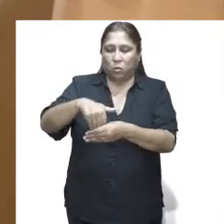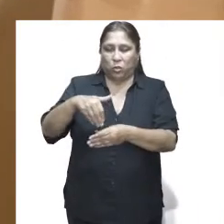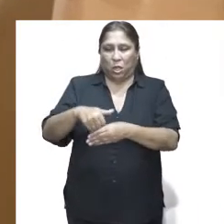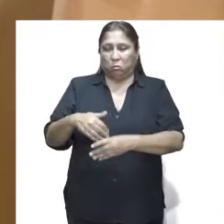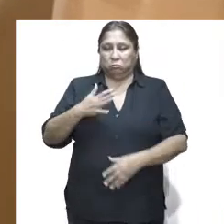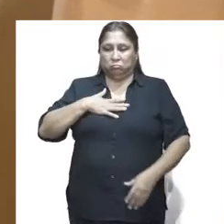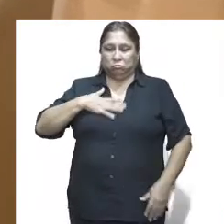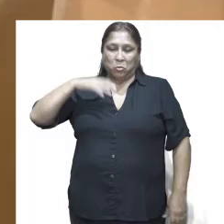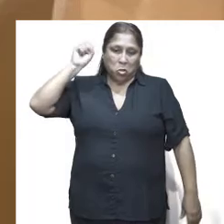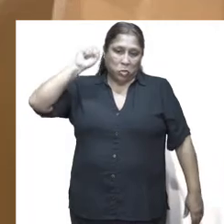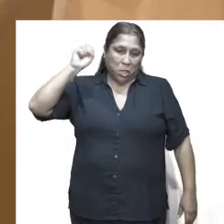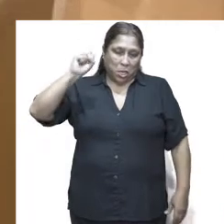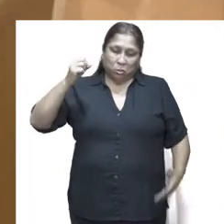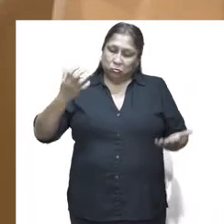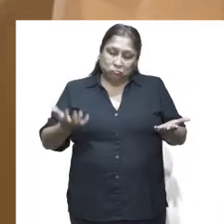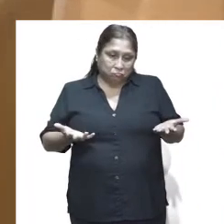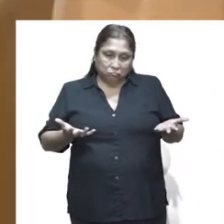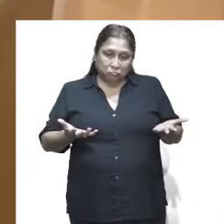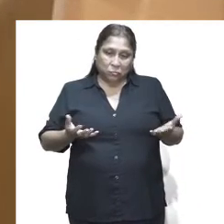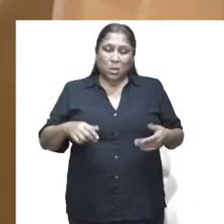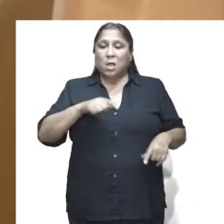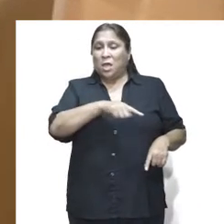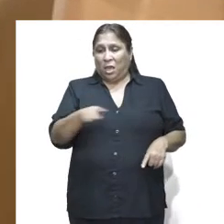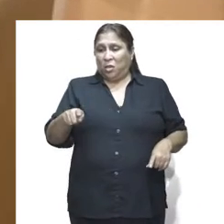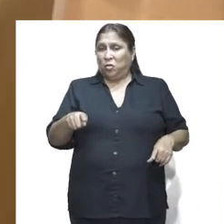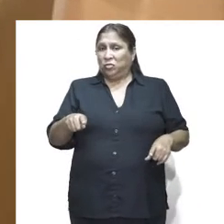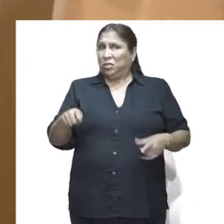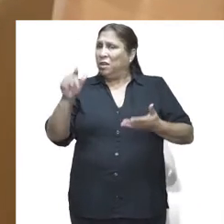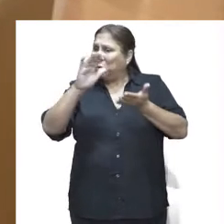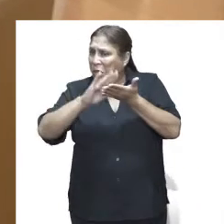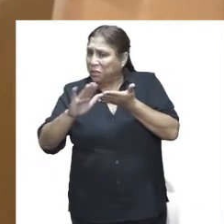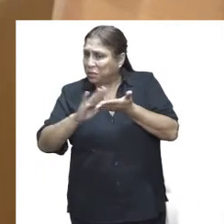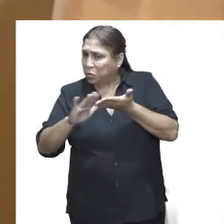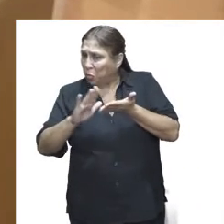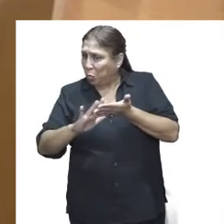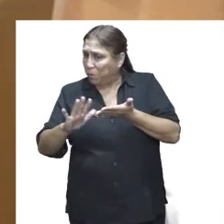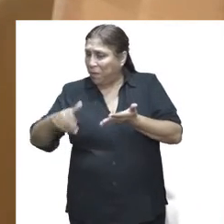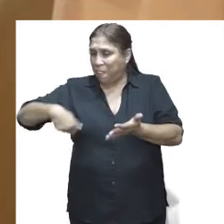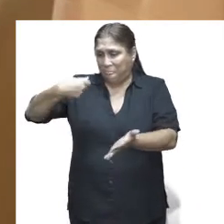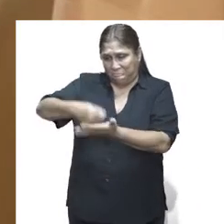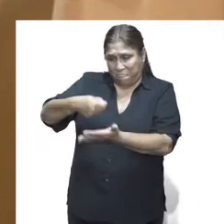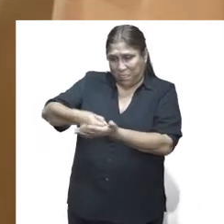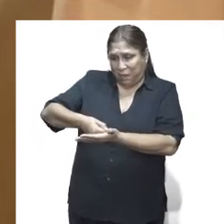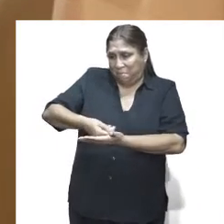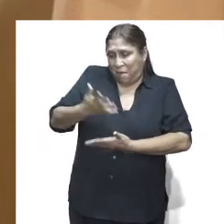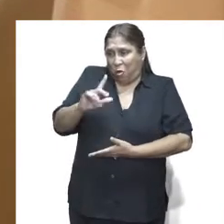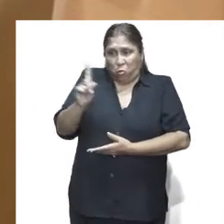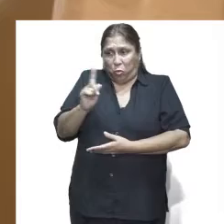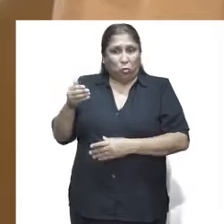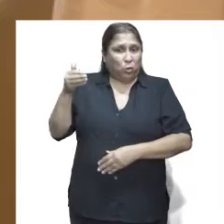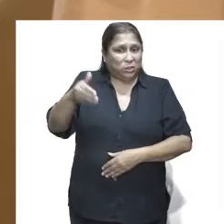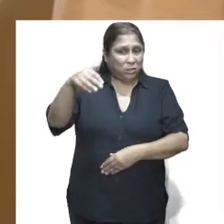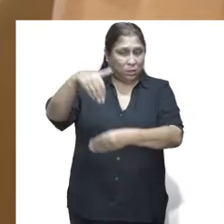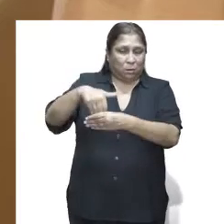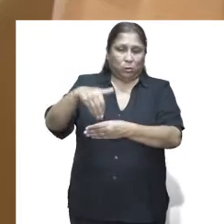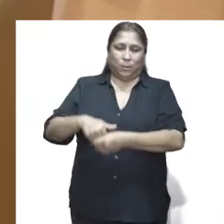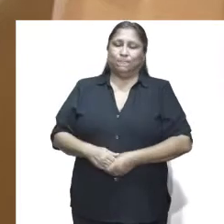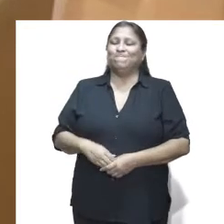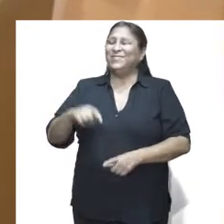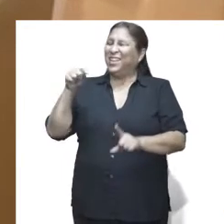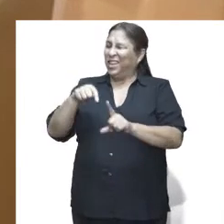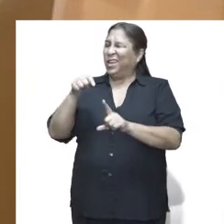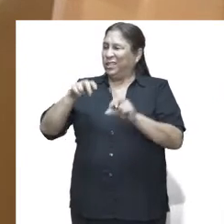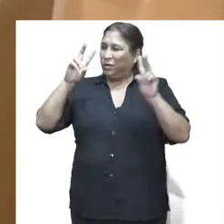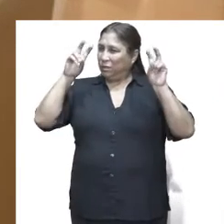derecho ciudadano de votar, ¿ellos están exonerados del pago de multa? Yo creo que es muy importante lo que